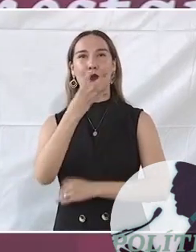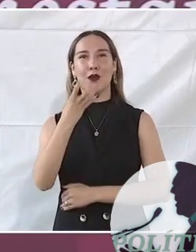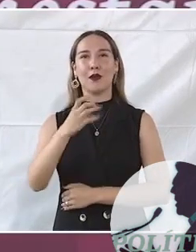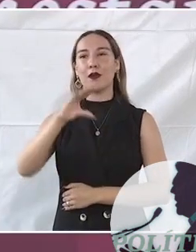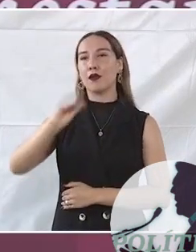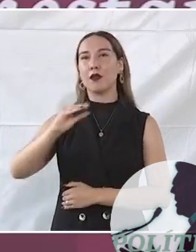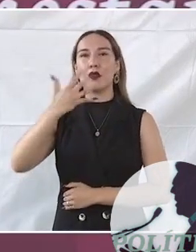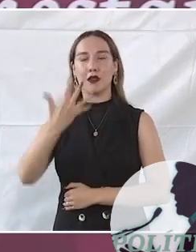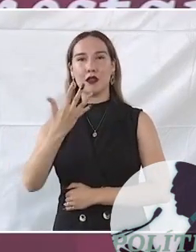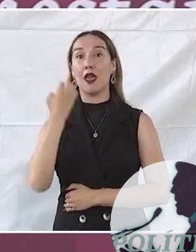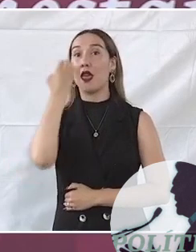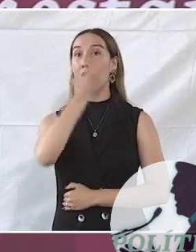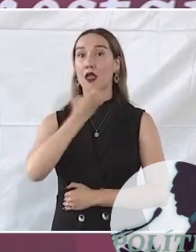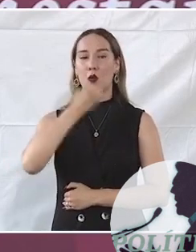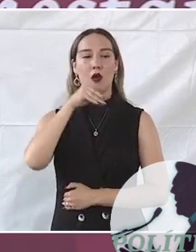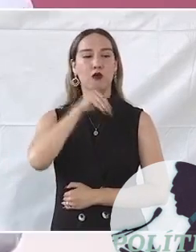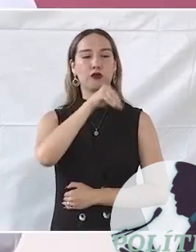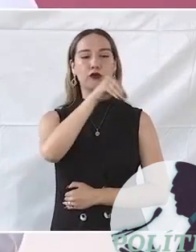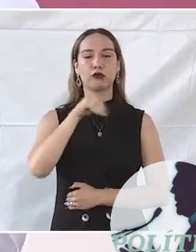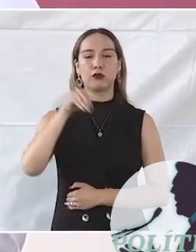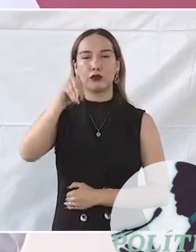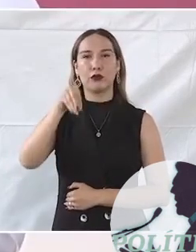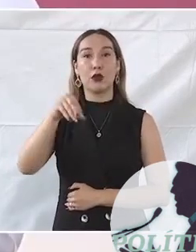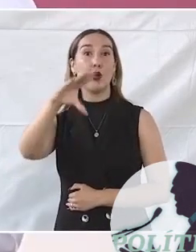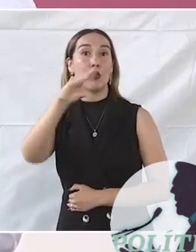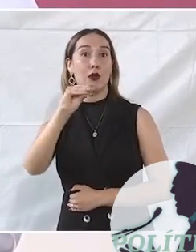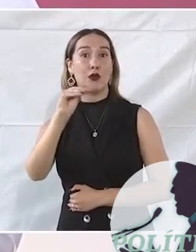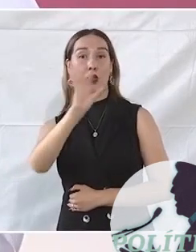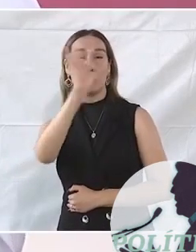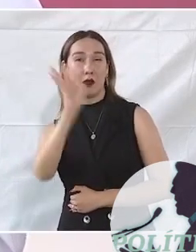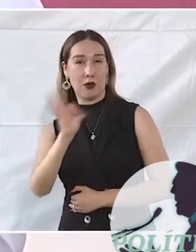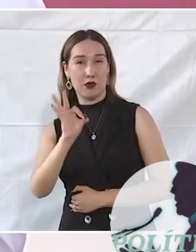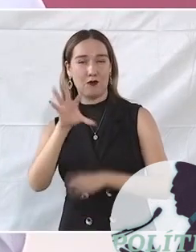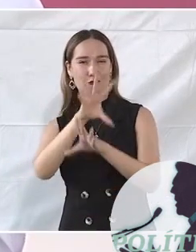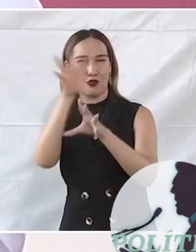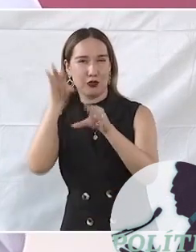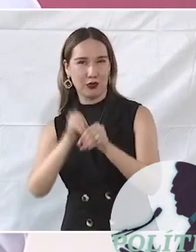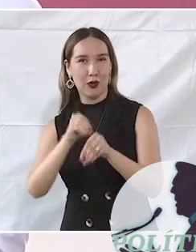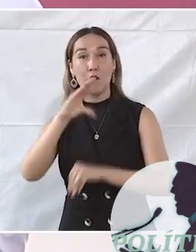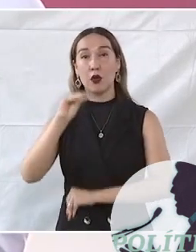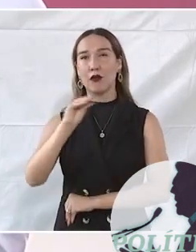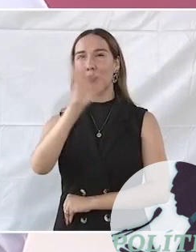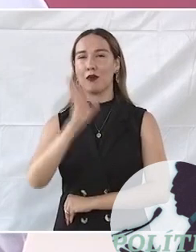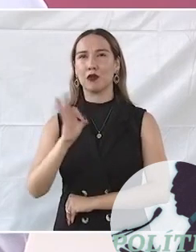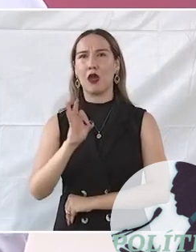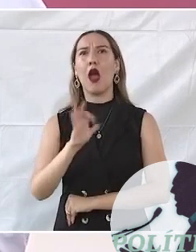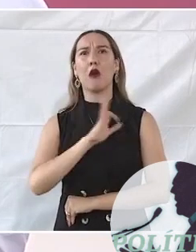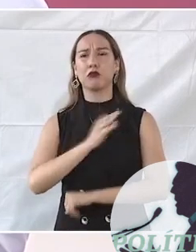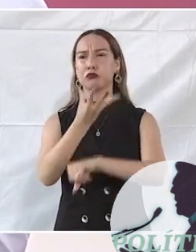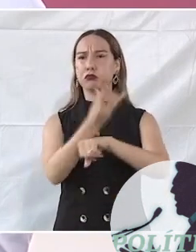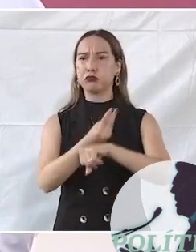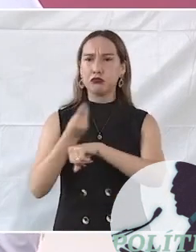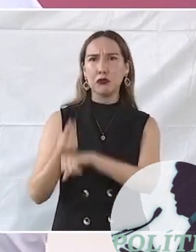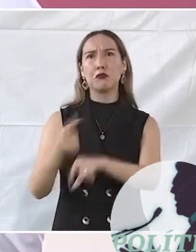2.495 planteles educativos, el 90% del total en la región, han sido rehabilitados y o